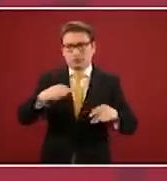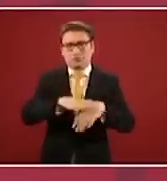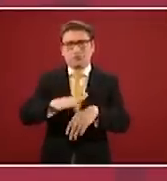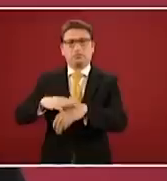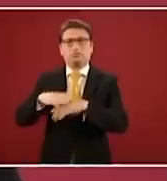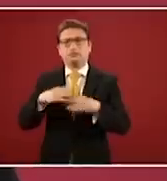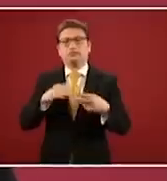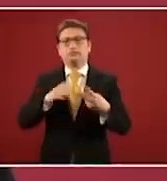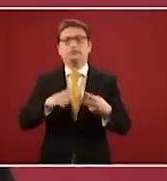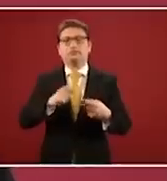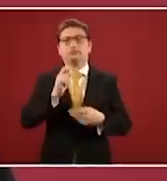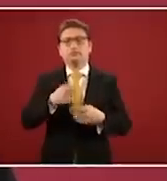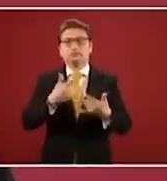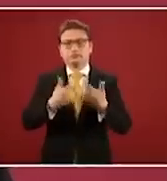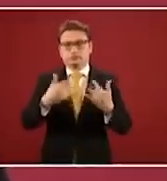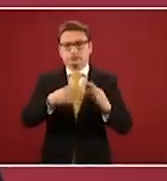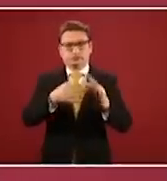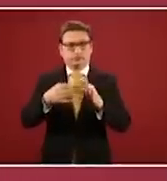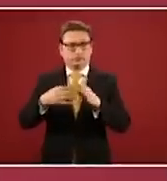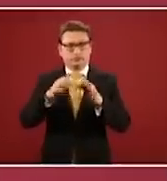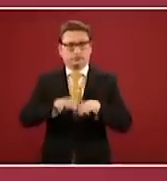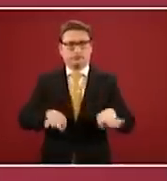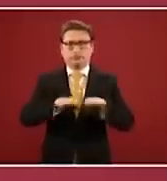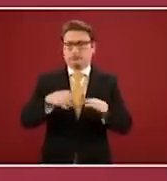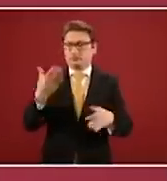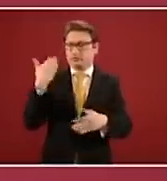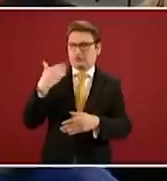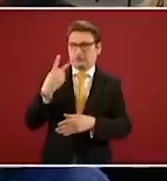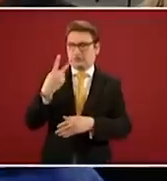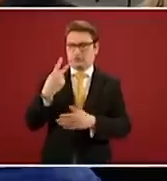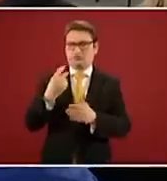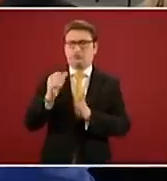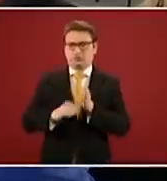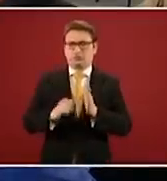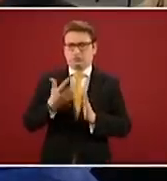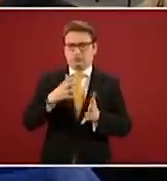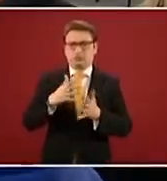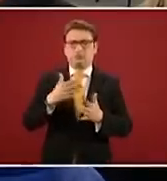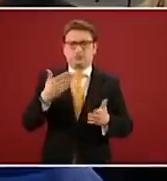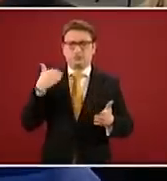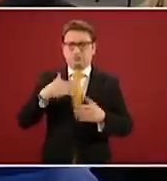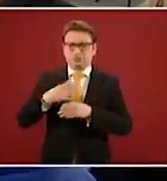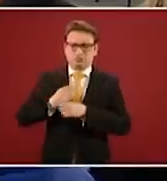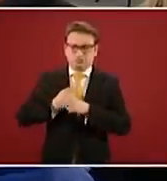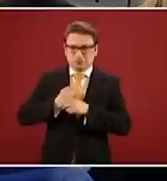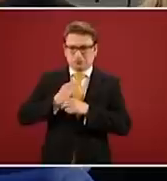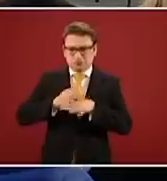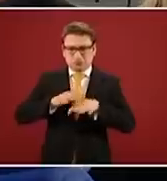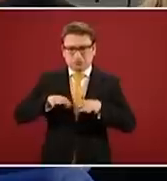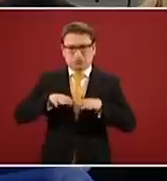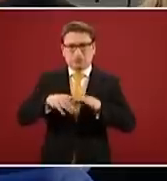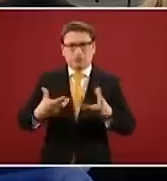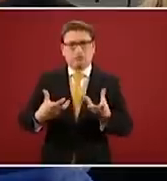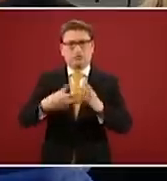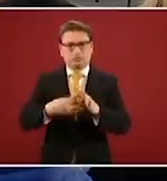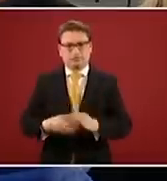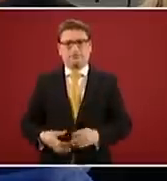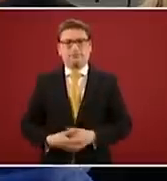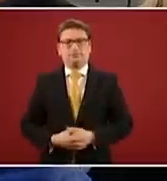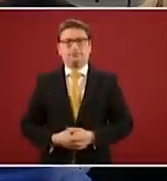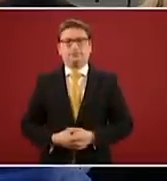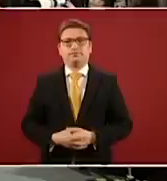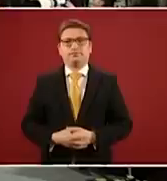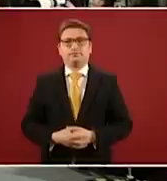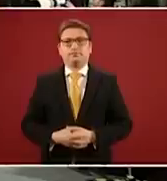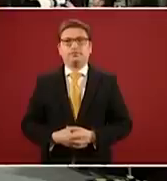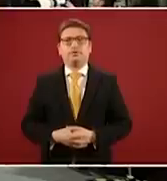este caso importante que desde hace dos meses, poco más de dos meses, teníamos trabajando de forma conjunta con agencias norteamericanas. Por último, en